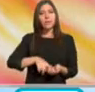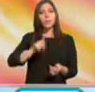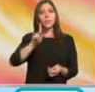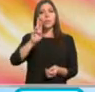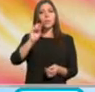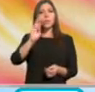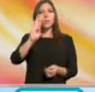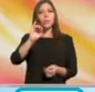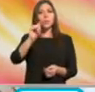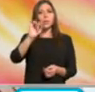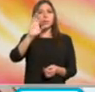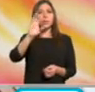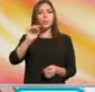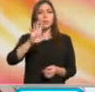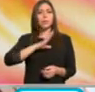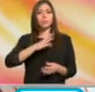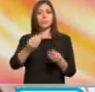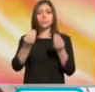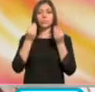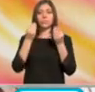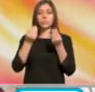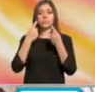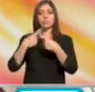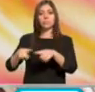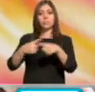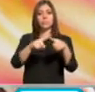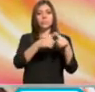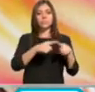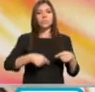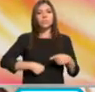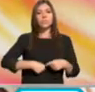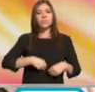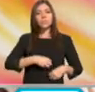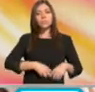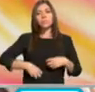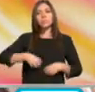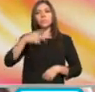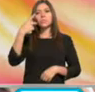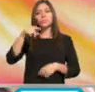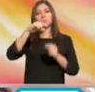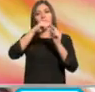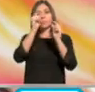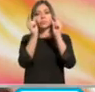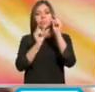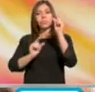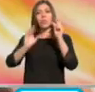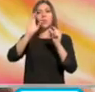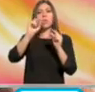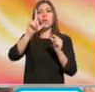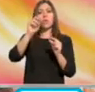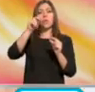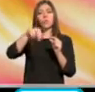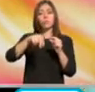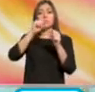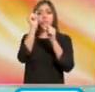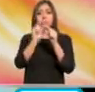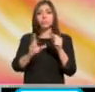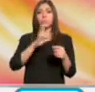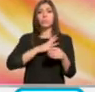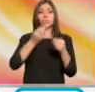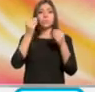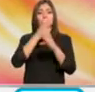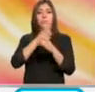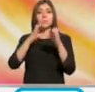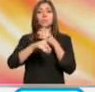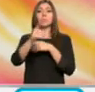probióticos tenemos una cantidad muy importante de microorganismos en el colon y tienen muchas funciones. Entonces, lo